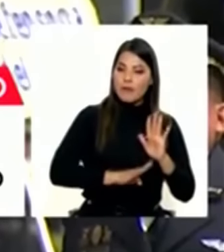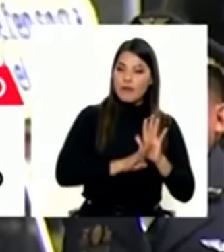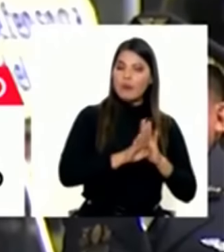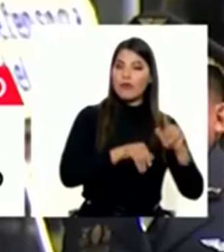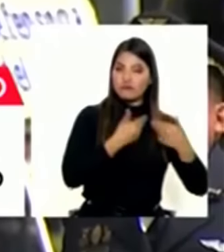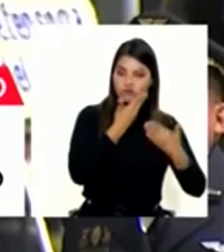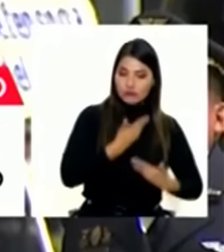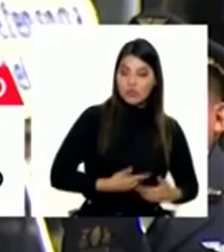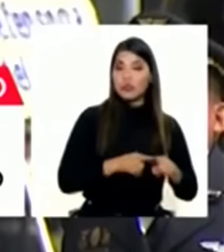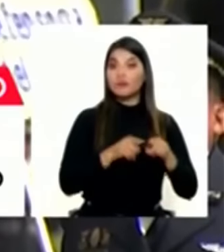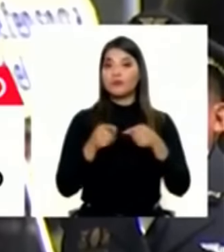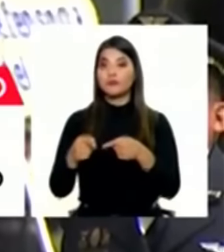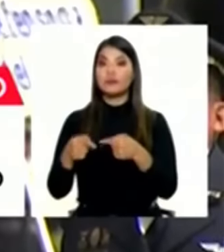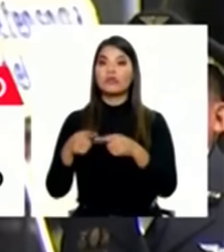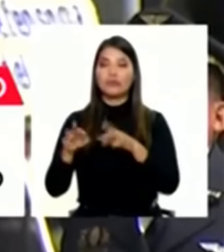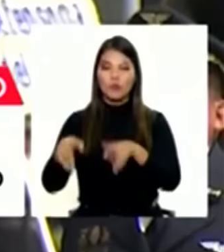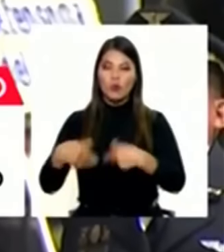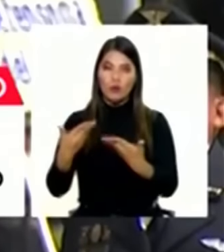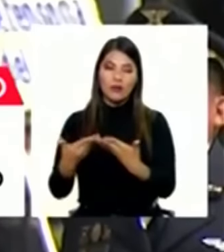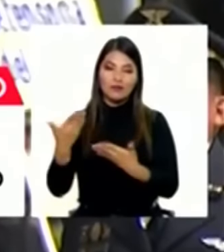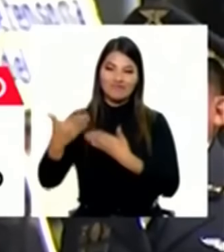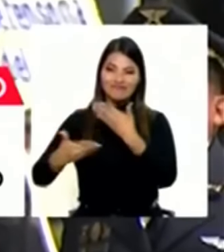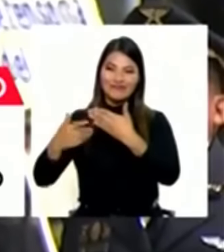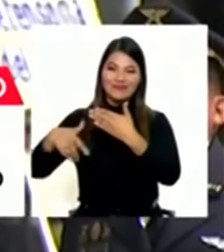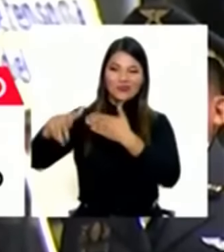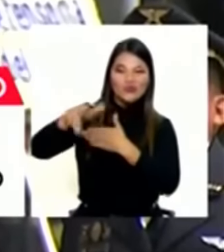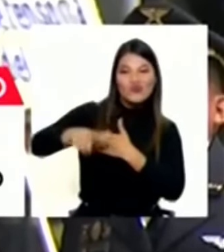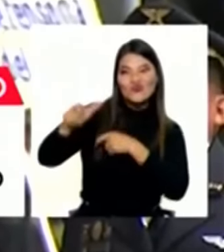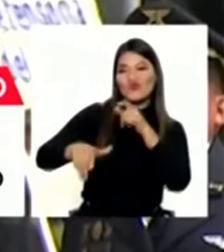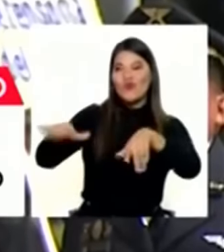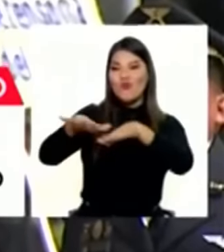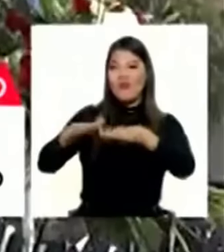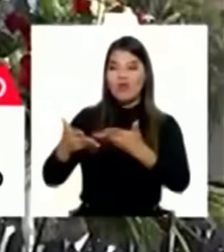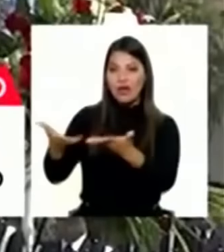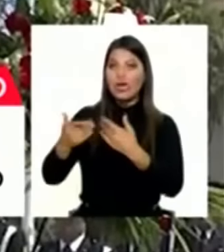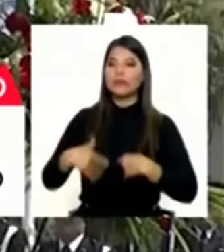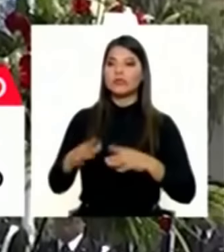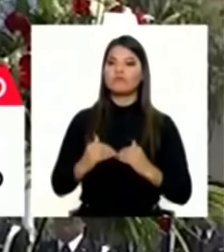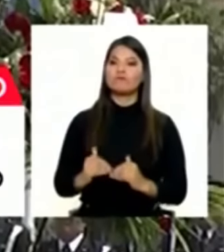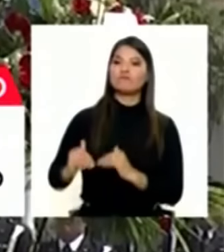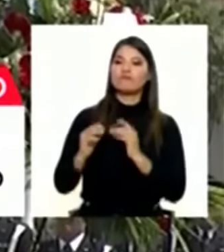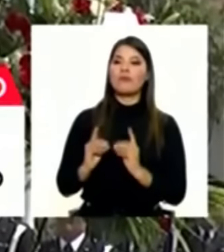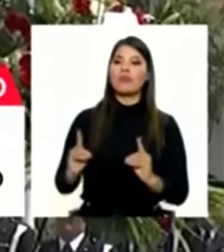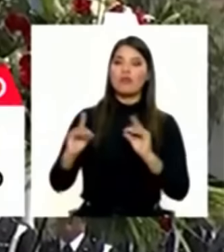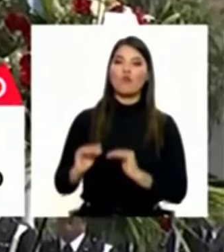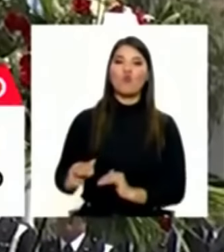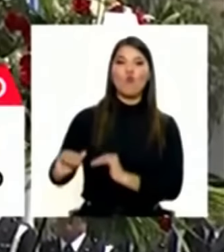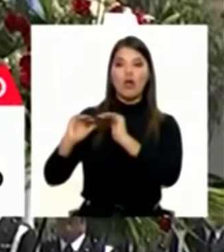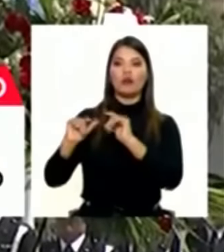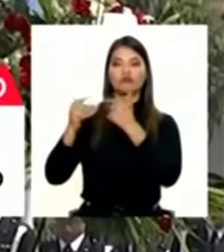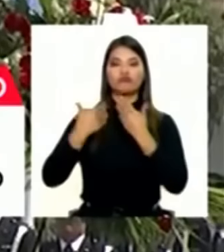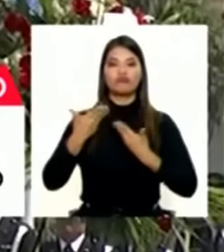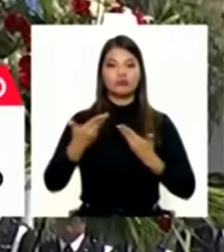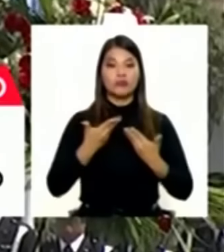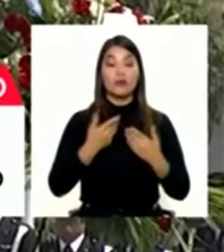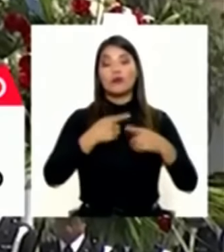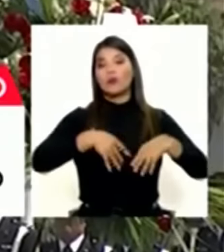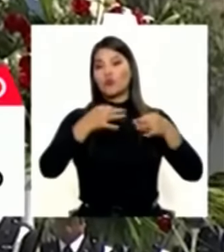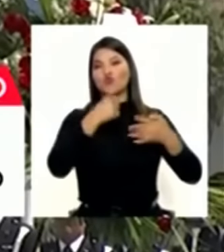y respondiendo a la dignidad humana en todos los